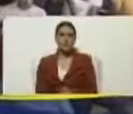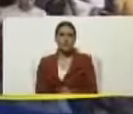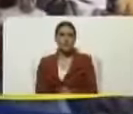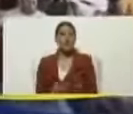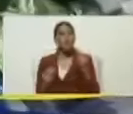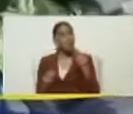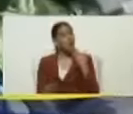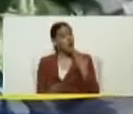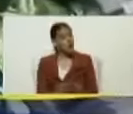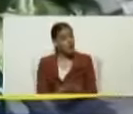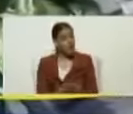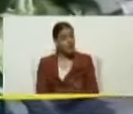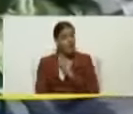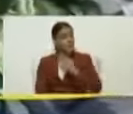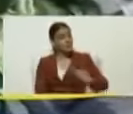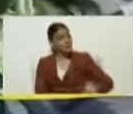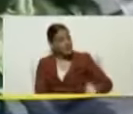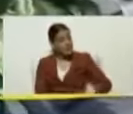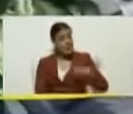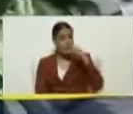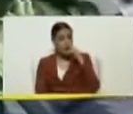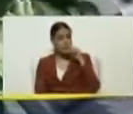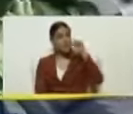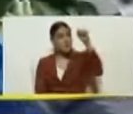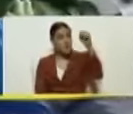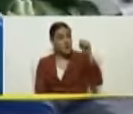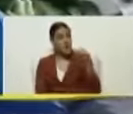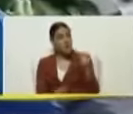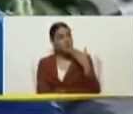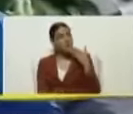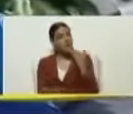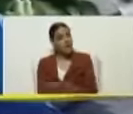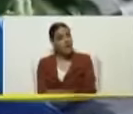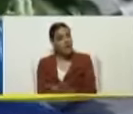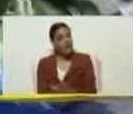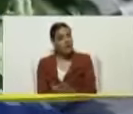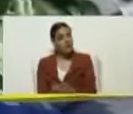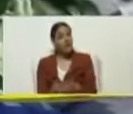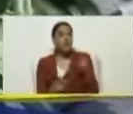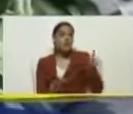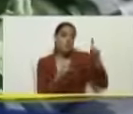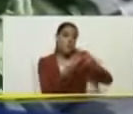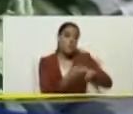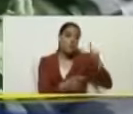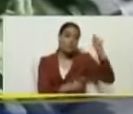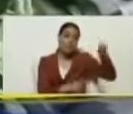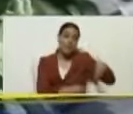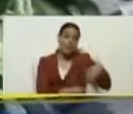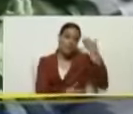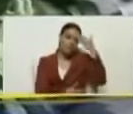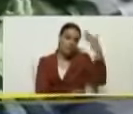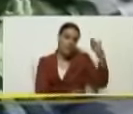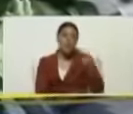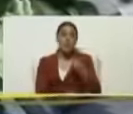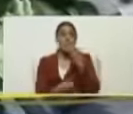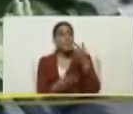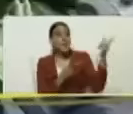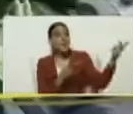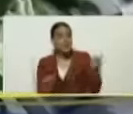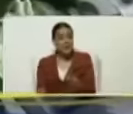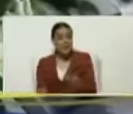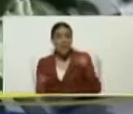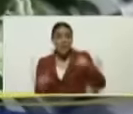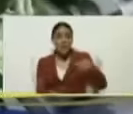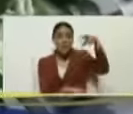Gracias, querido presidente Nicolás Maduro Moros, querida compañera Cilia, bienvenidos al Estado